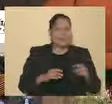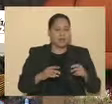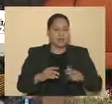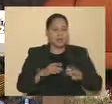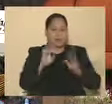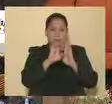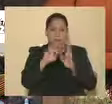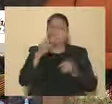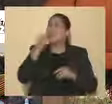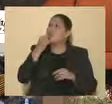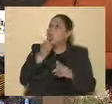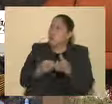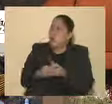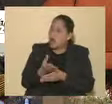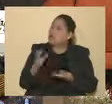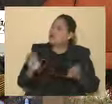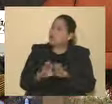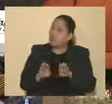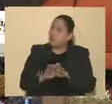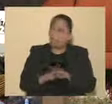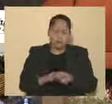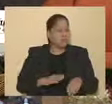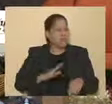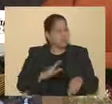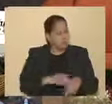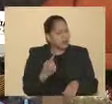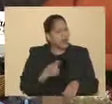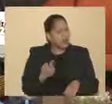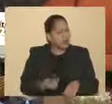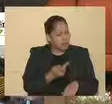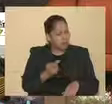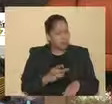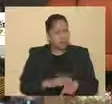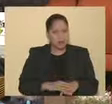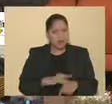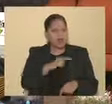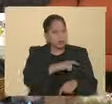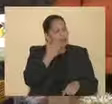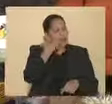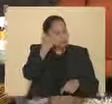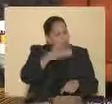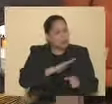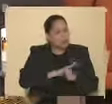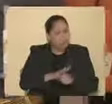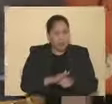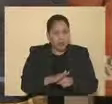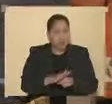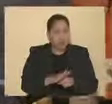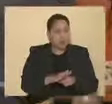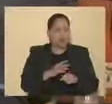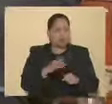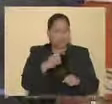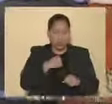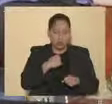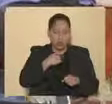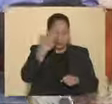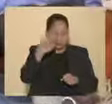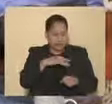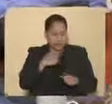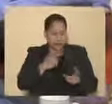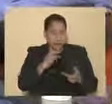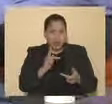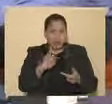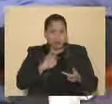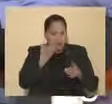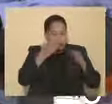pregunta, ¿cómo nacen los niños? ¿Por qué lo preguntas? ¿No? Claro. ¿Qué es lo que quiere saber? Nosotros podemos entender qué es lo que realmente quiere saber